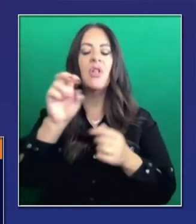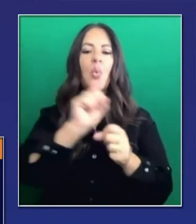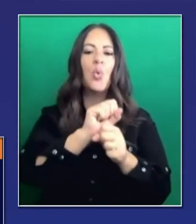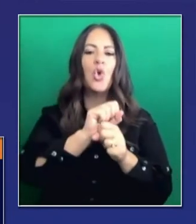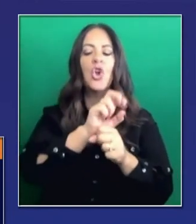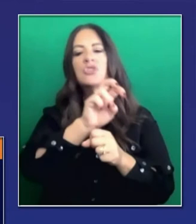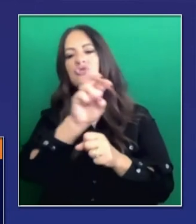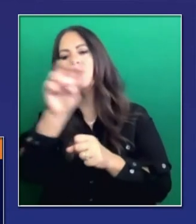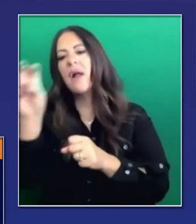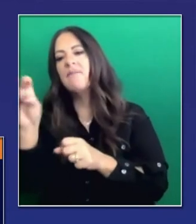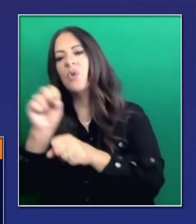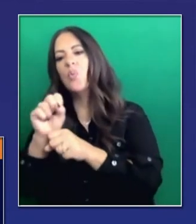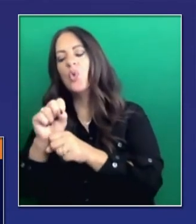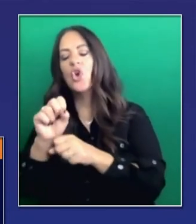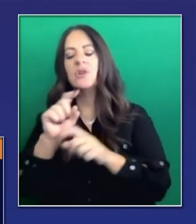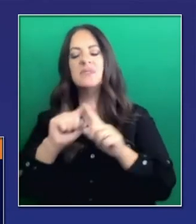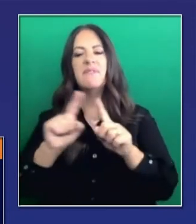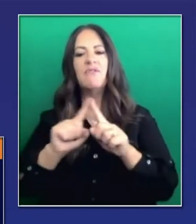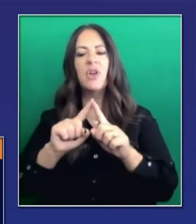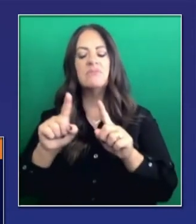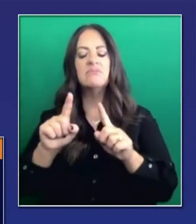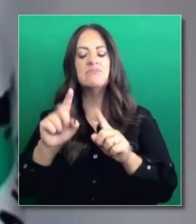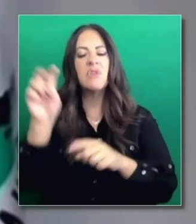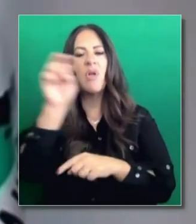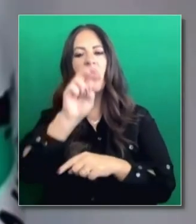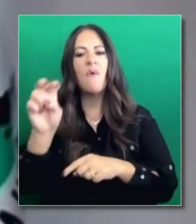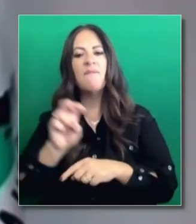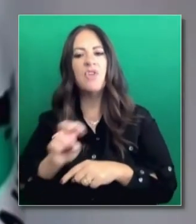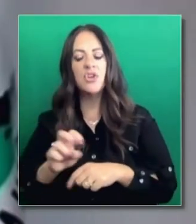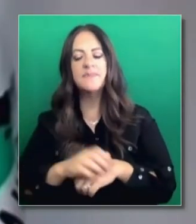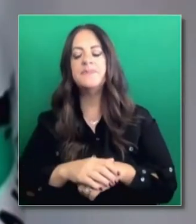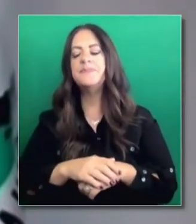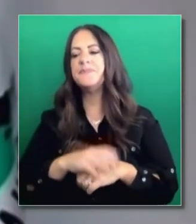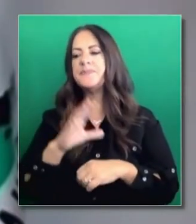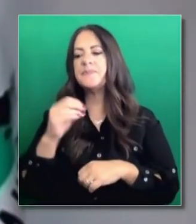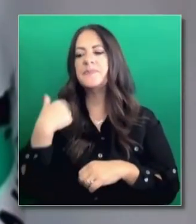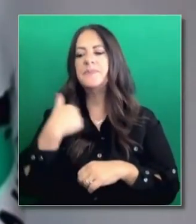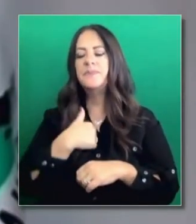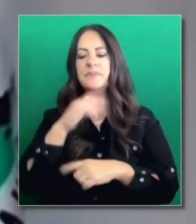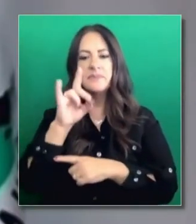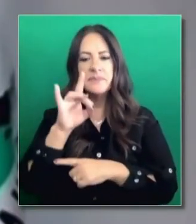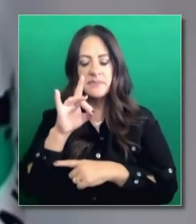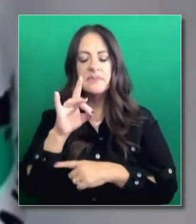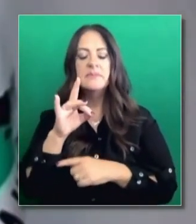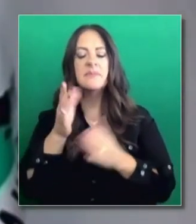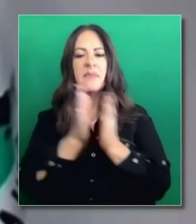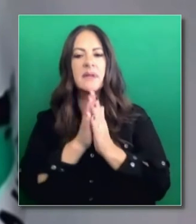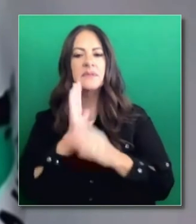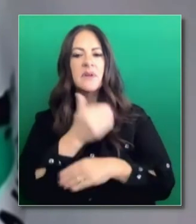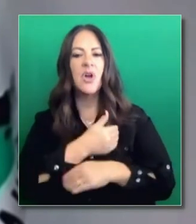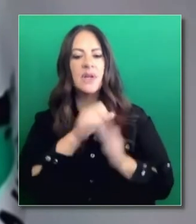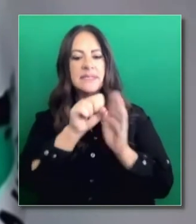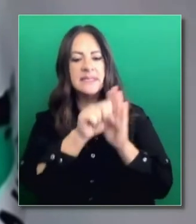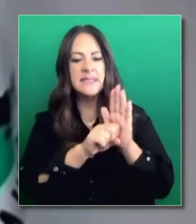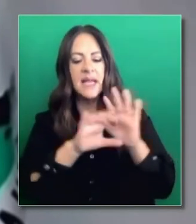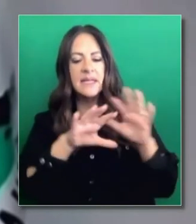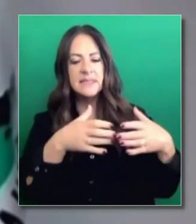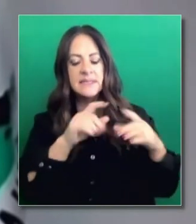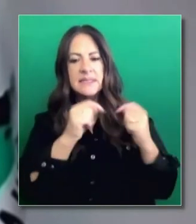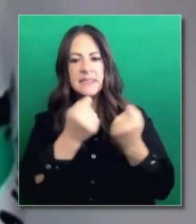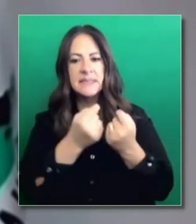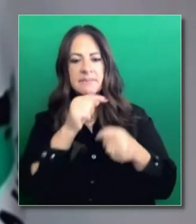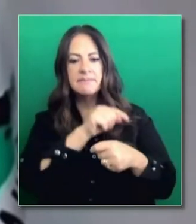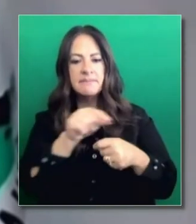que puede proporcionar apoyo, además de lo que es la Guardia Estatal, el Departamento